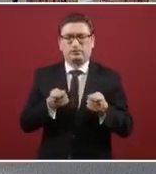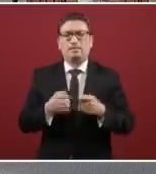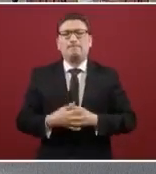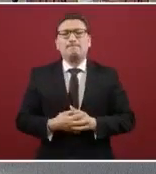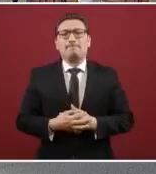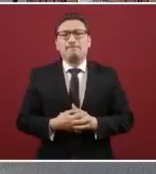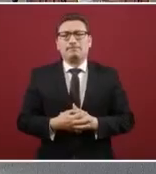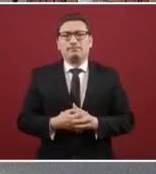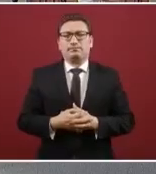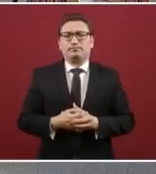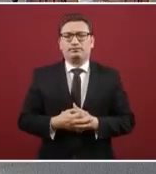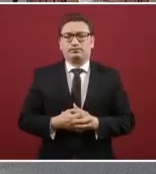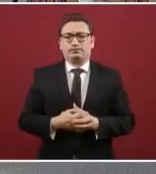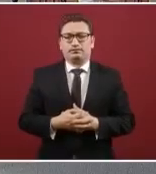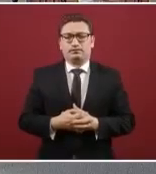como lo